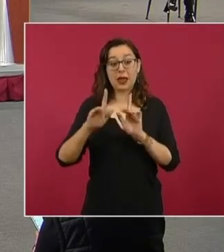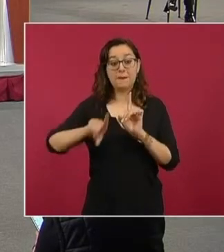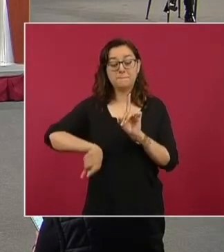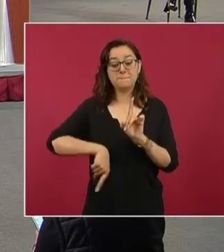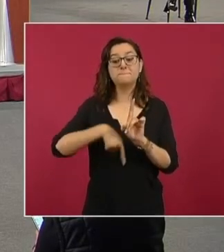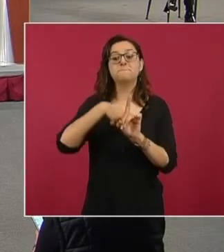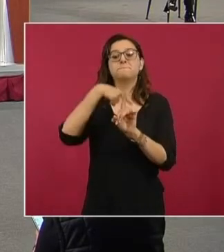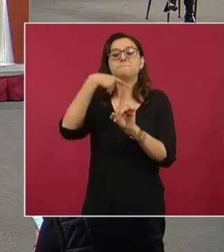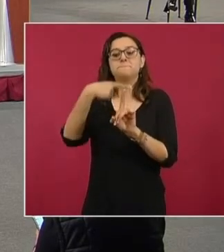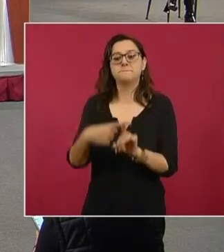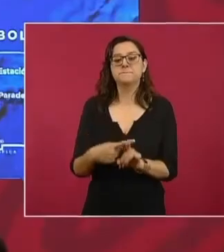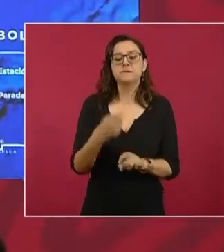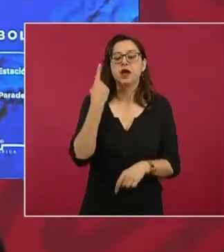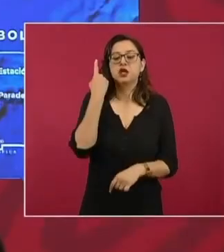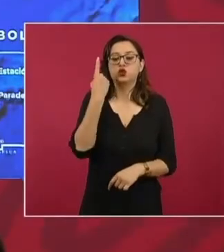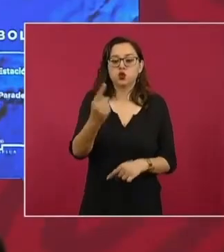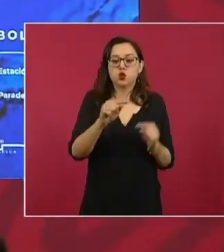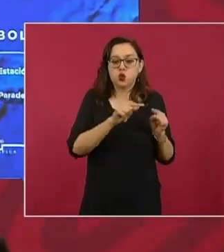de Escárcega